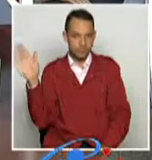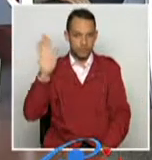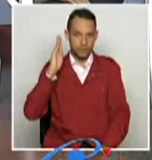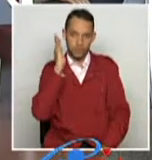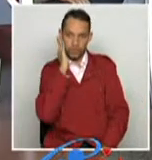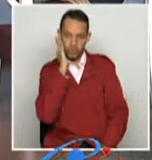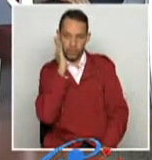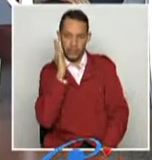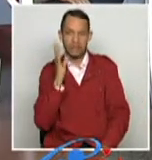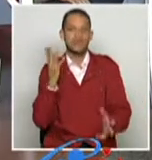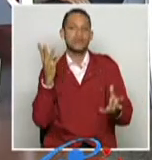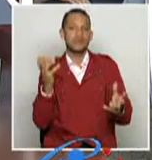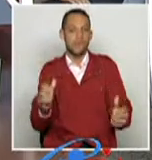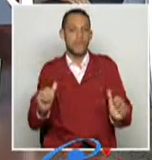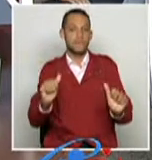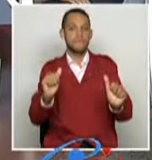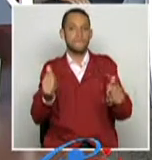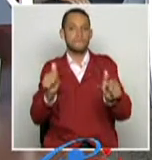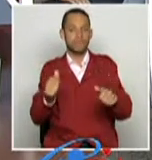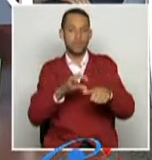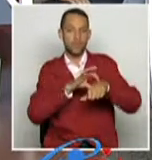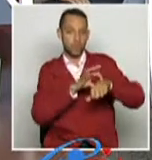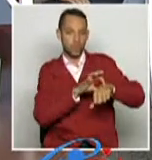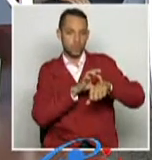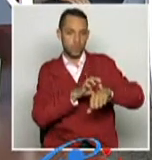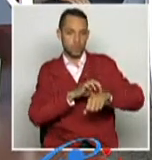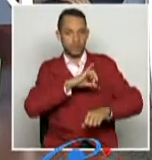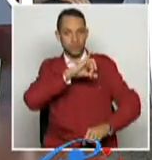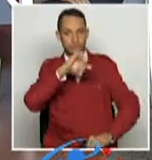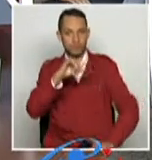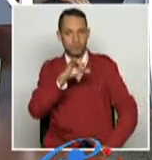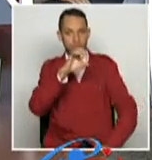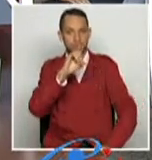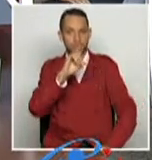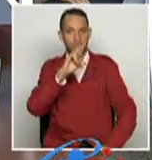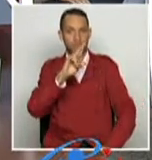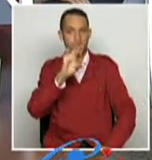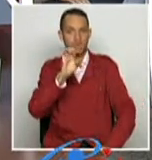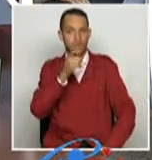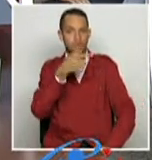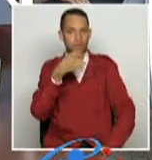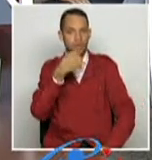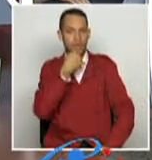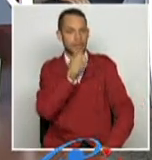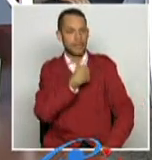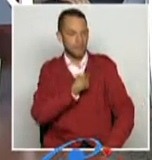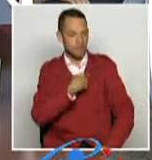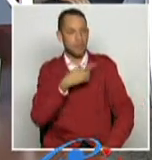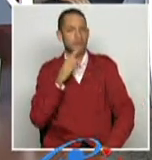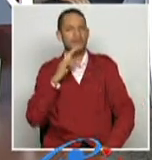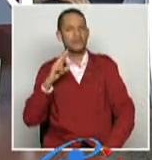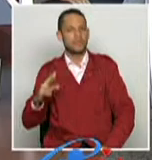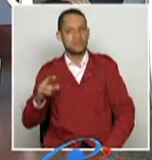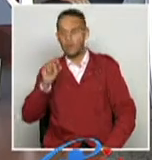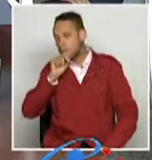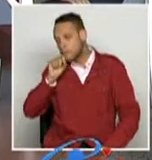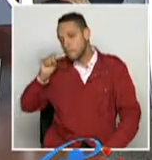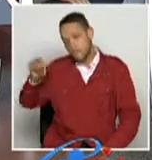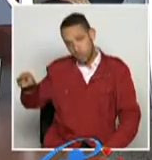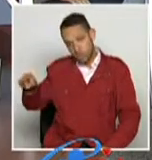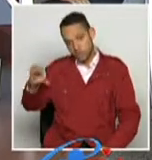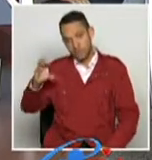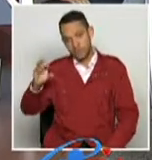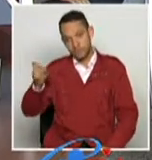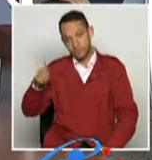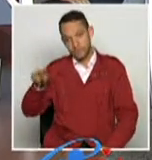consultorio, yo quiero que usted, doctor Jorge Enrique Rojas, nos ayude también con algo de la respuesta a la pregunta que yo le hice a César,